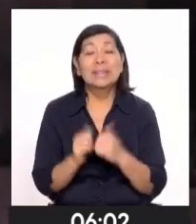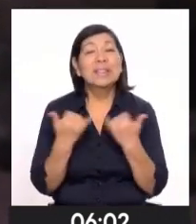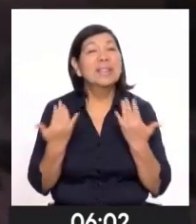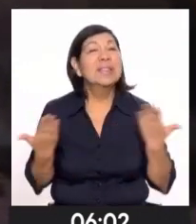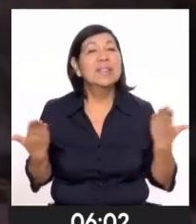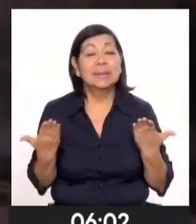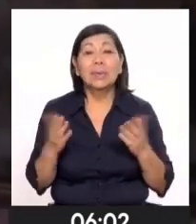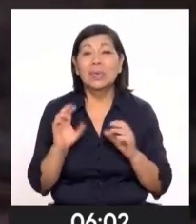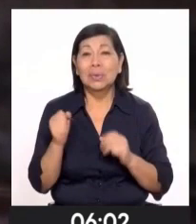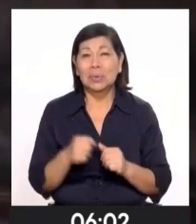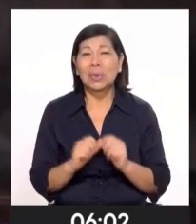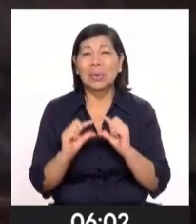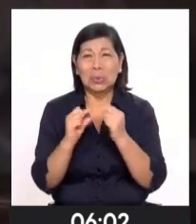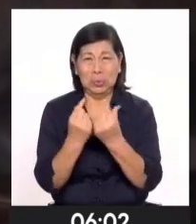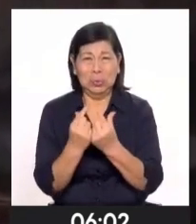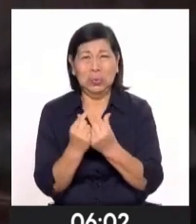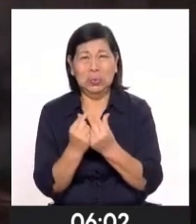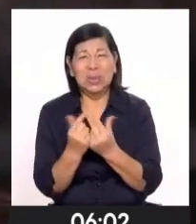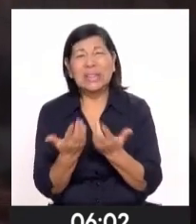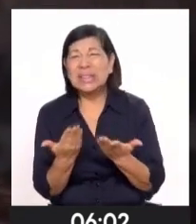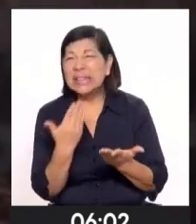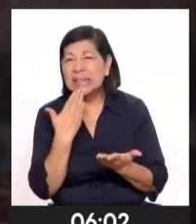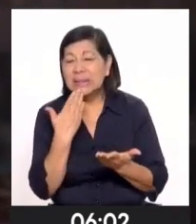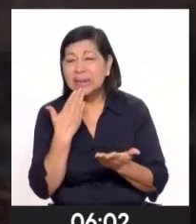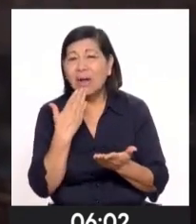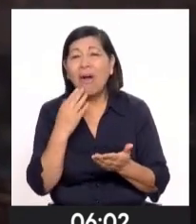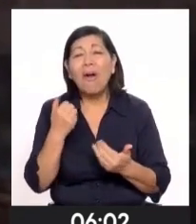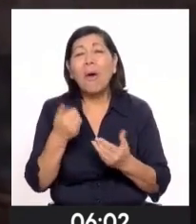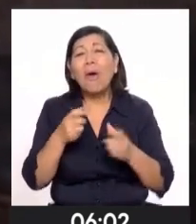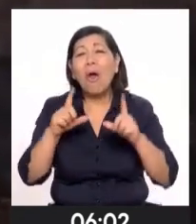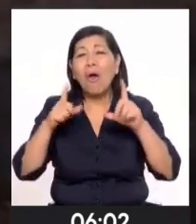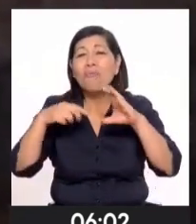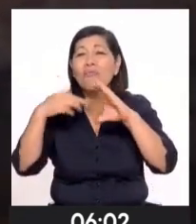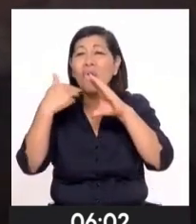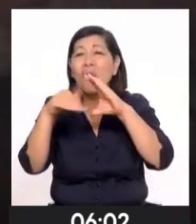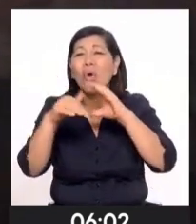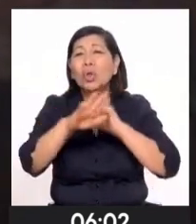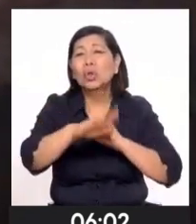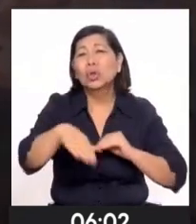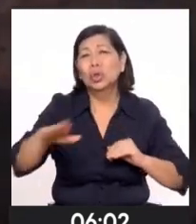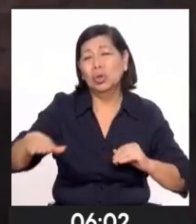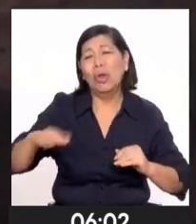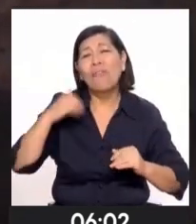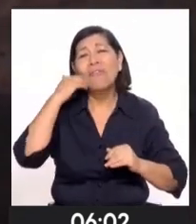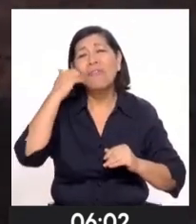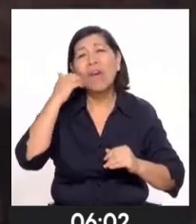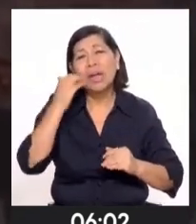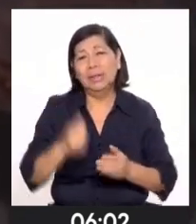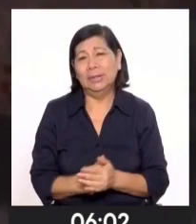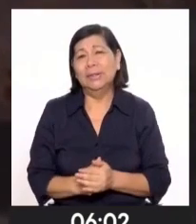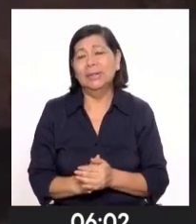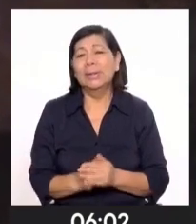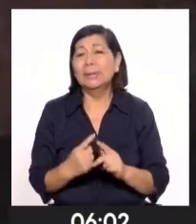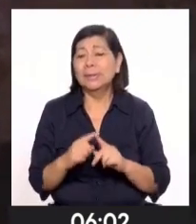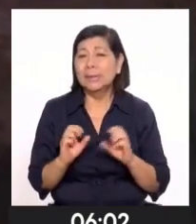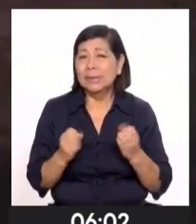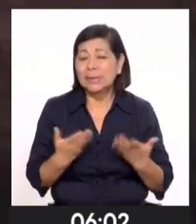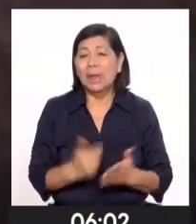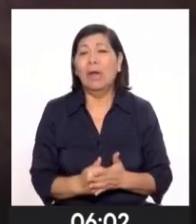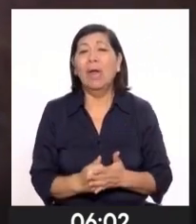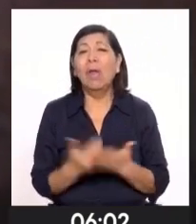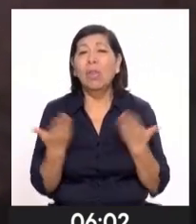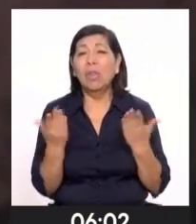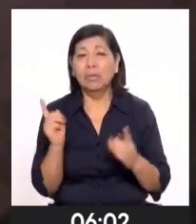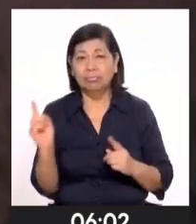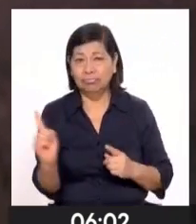es desbaratar una red criminal contra la pornografía infantil. En esta vivienda donde nos